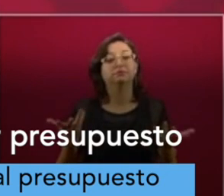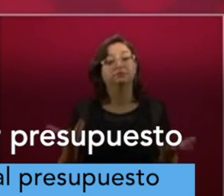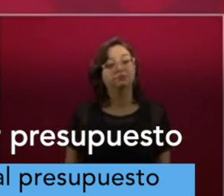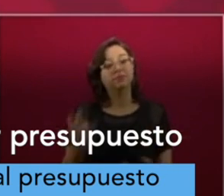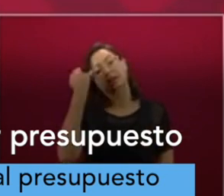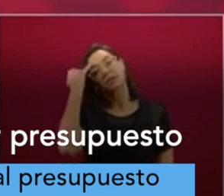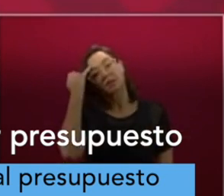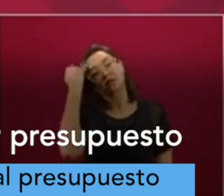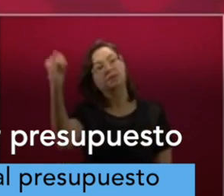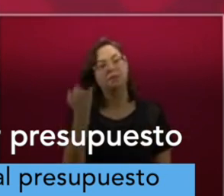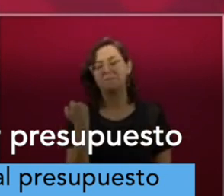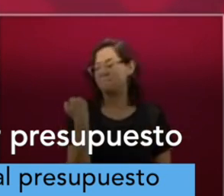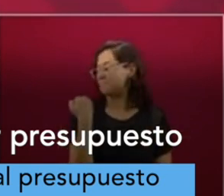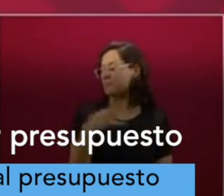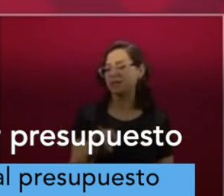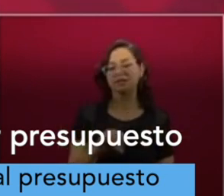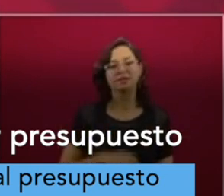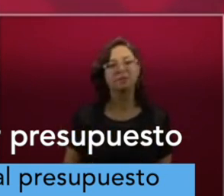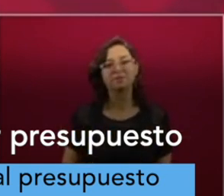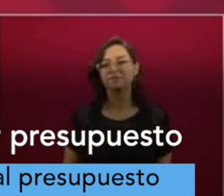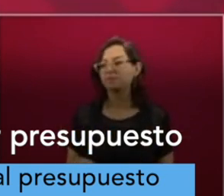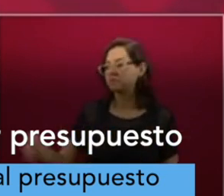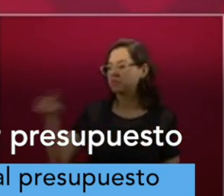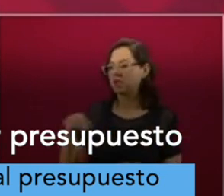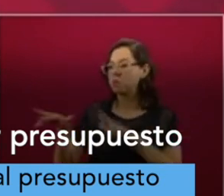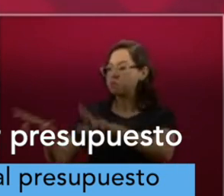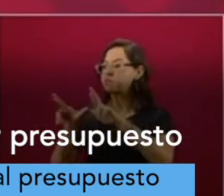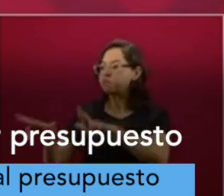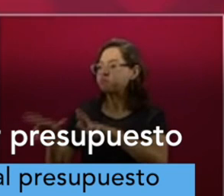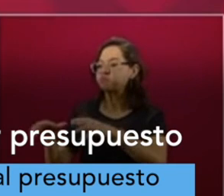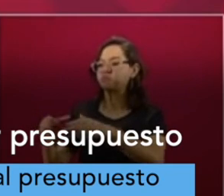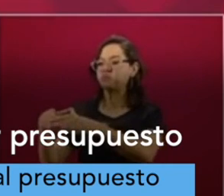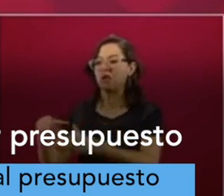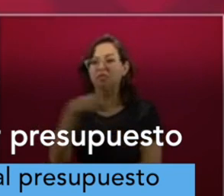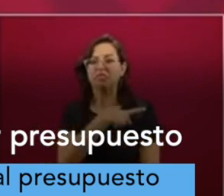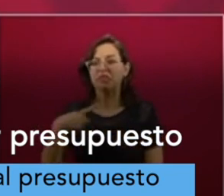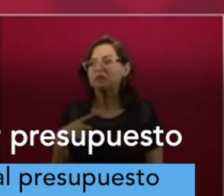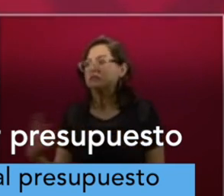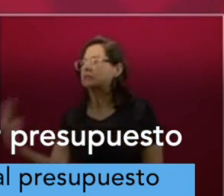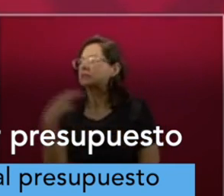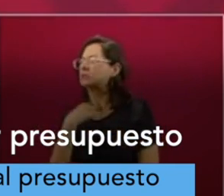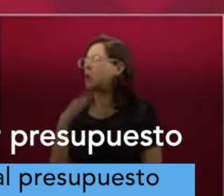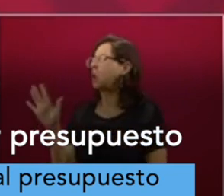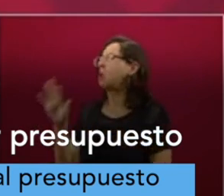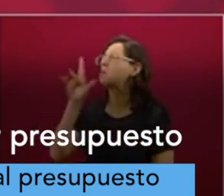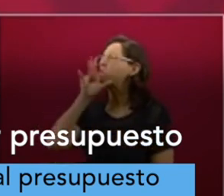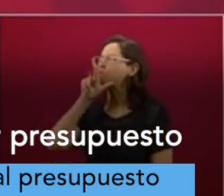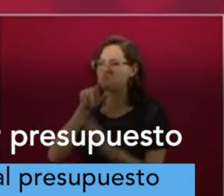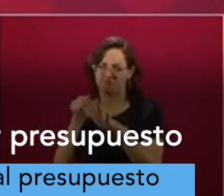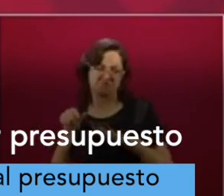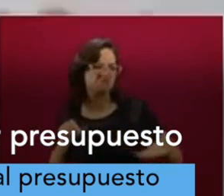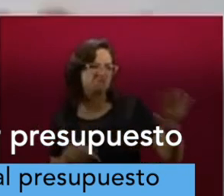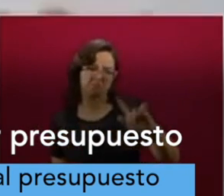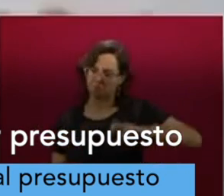Presupuesto para la reasignación del mismo ante la crisis sanitaria, pues hace falta recortar el gasto corriente para ahorrar. Señaló que si no la